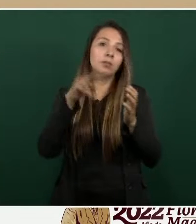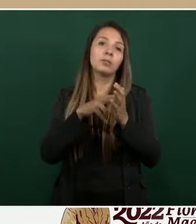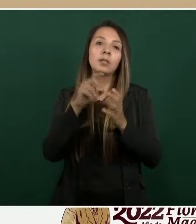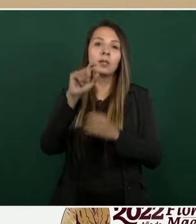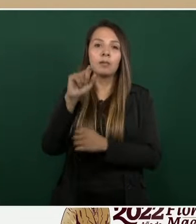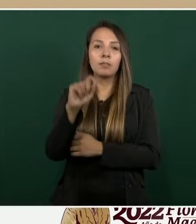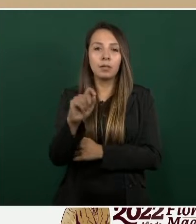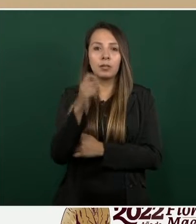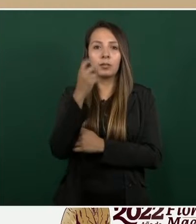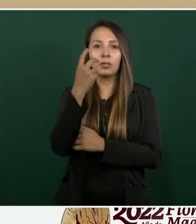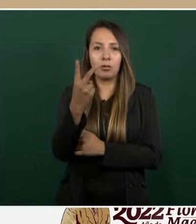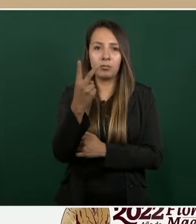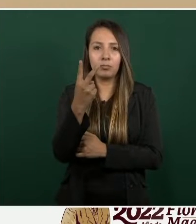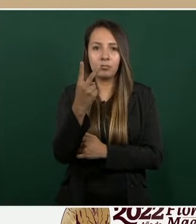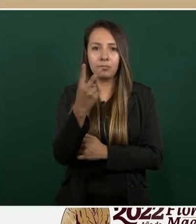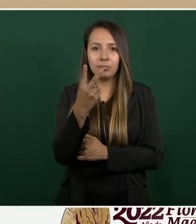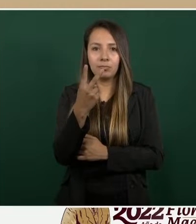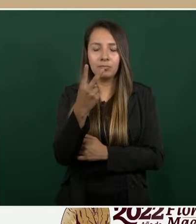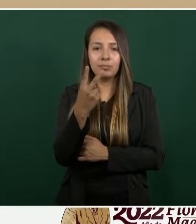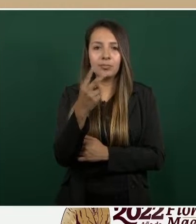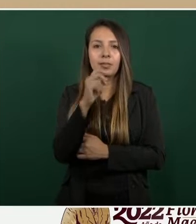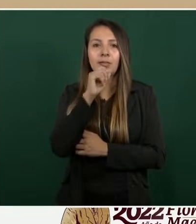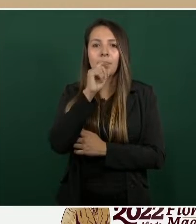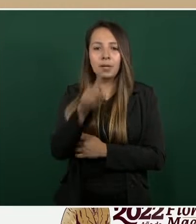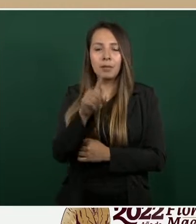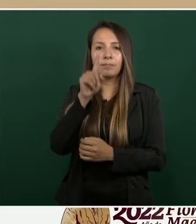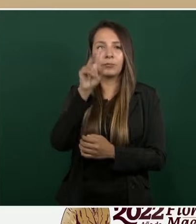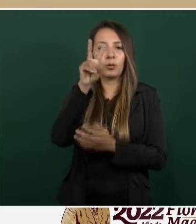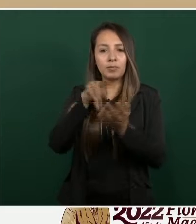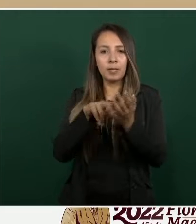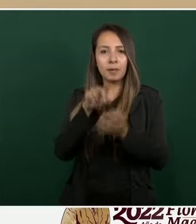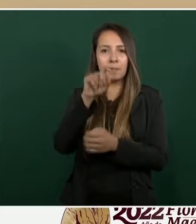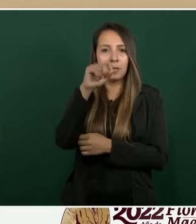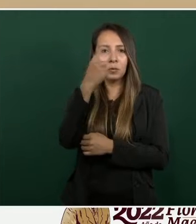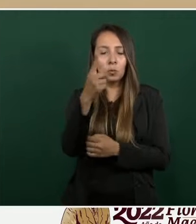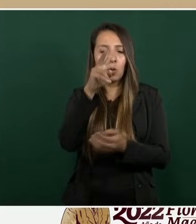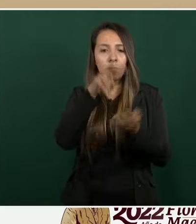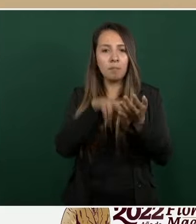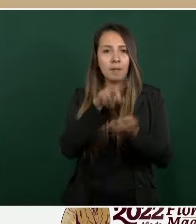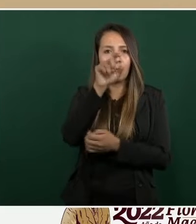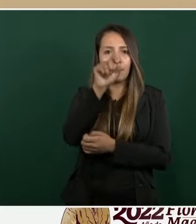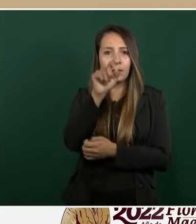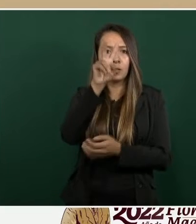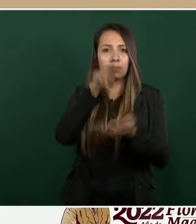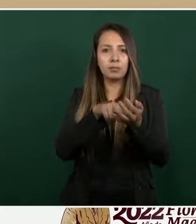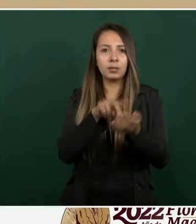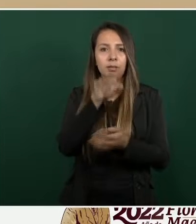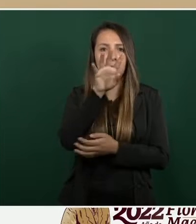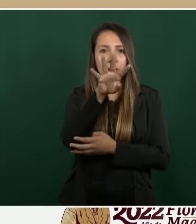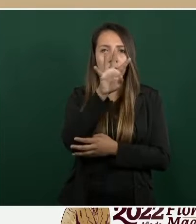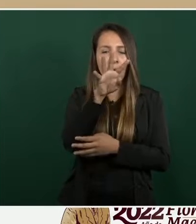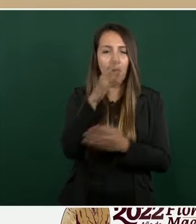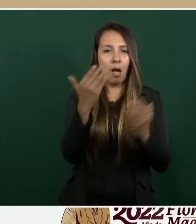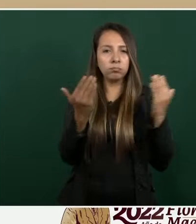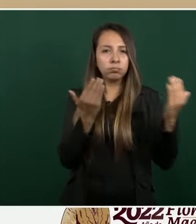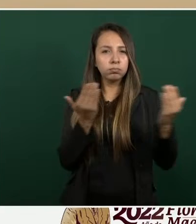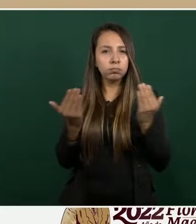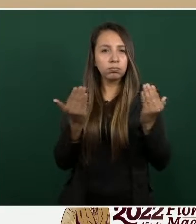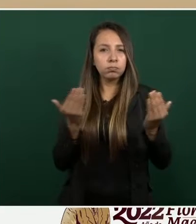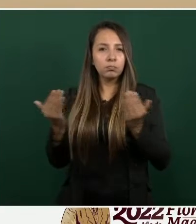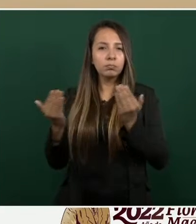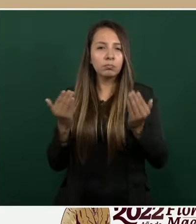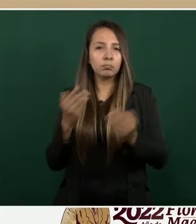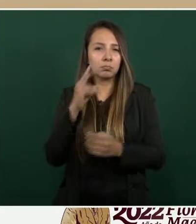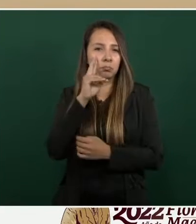los 7 meses del 21, del 20 y del 19. Aquí se ve la reducción con